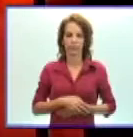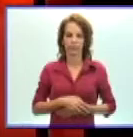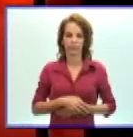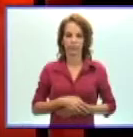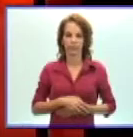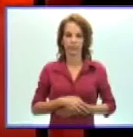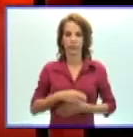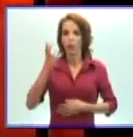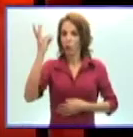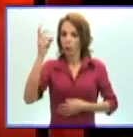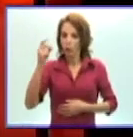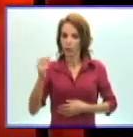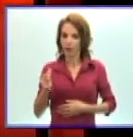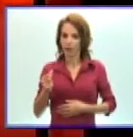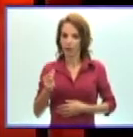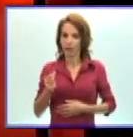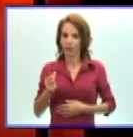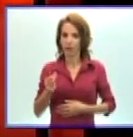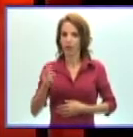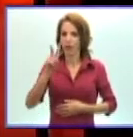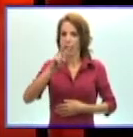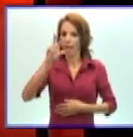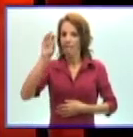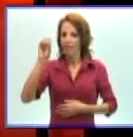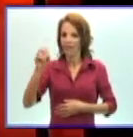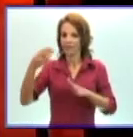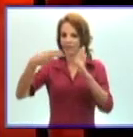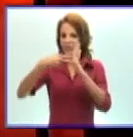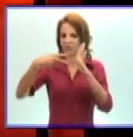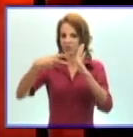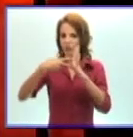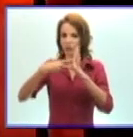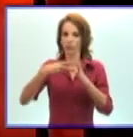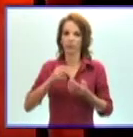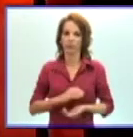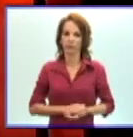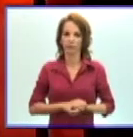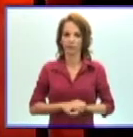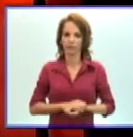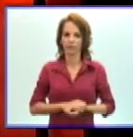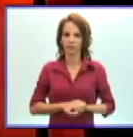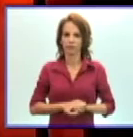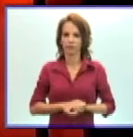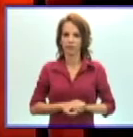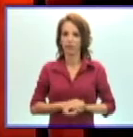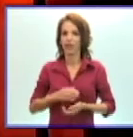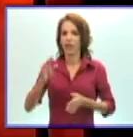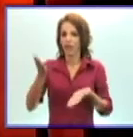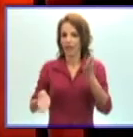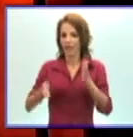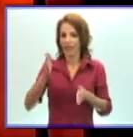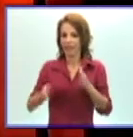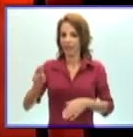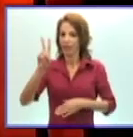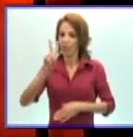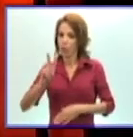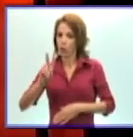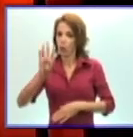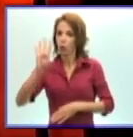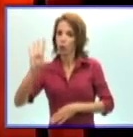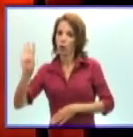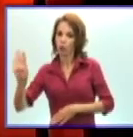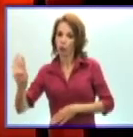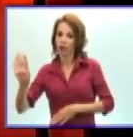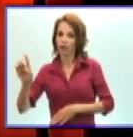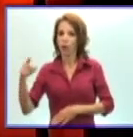Contaron 20 divisiones, es decir, que entre el número 2 y el número 4 ustedes